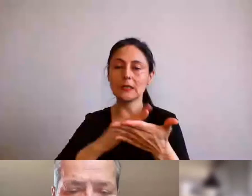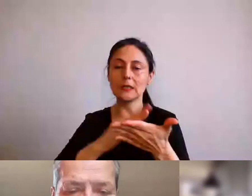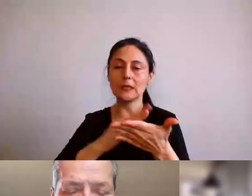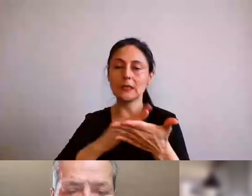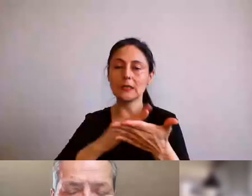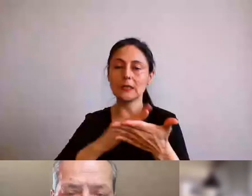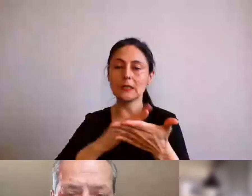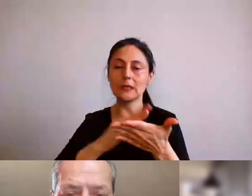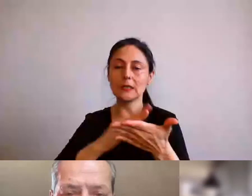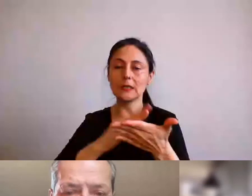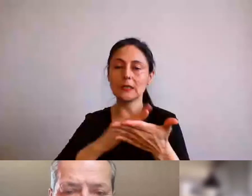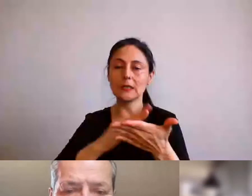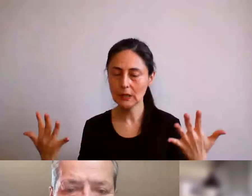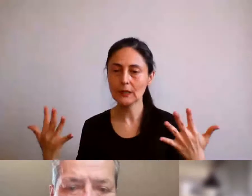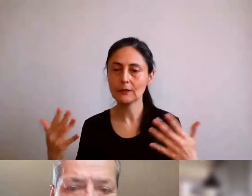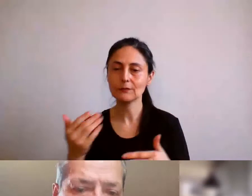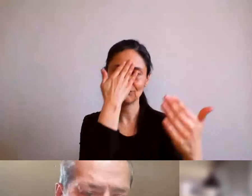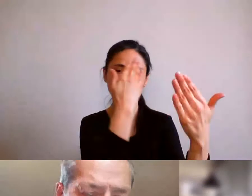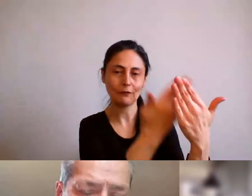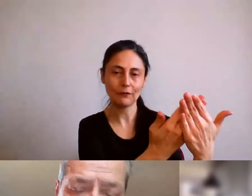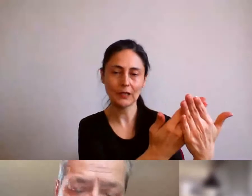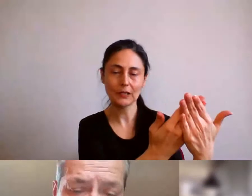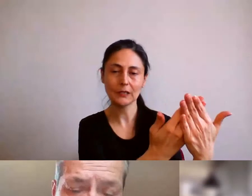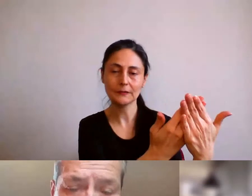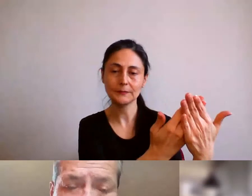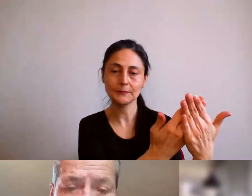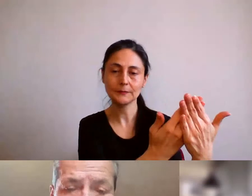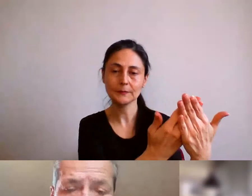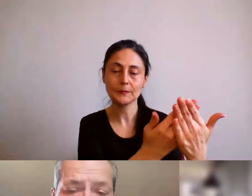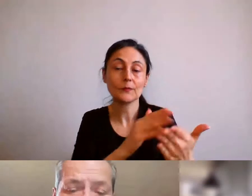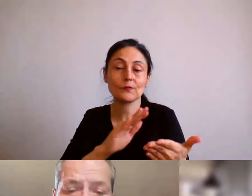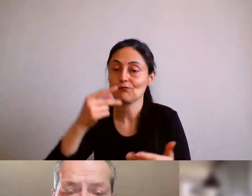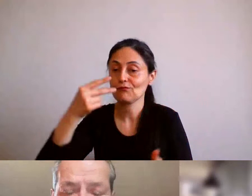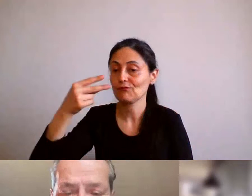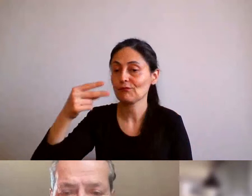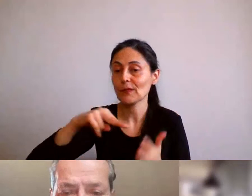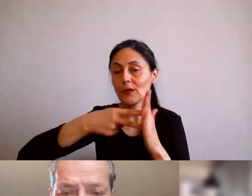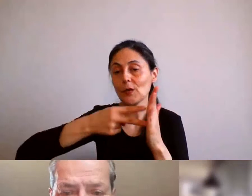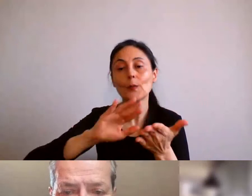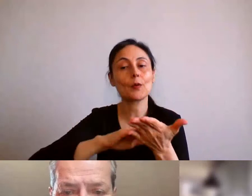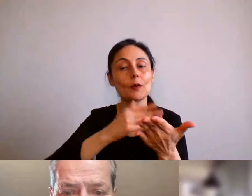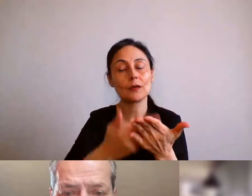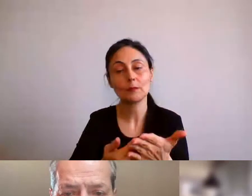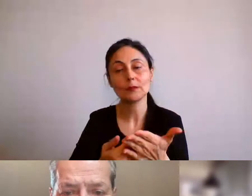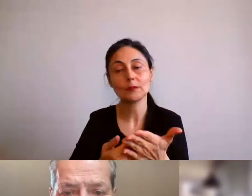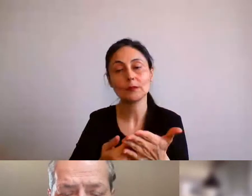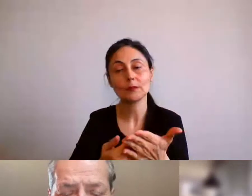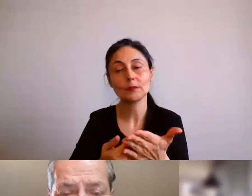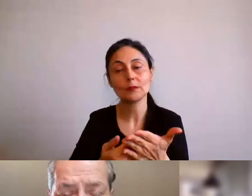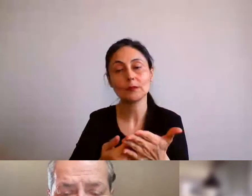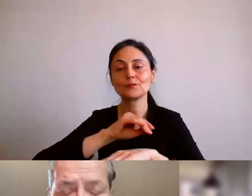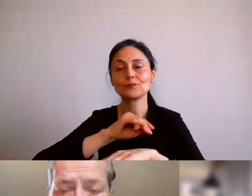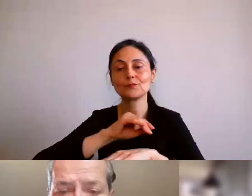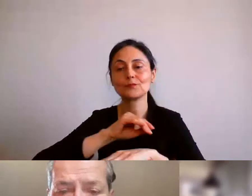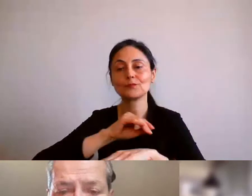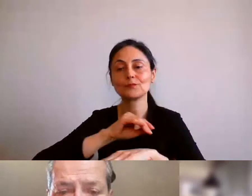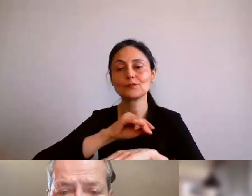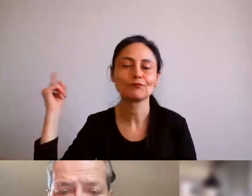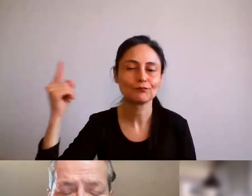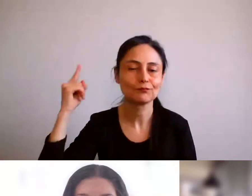para poder enfrentar los problemas de salud en general y esta pandemia en particular. Ahí en el